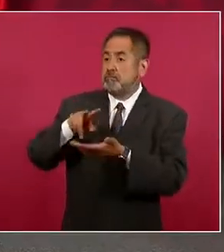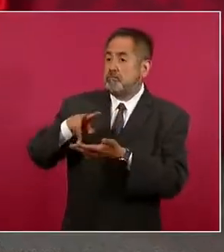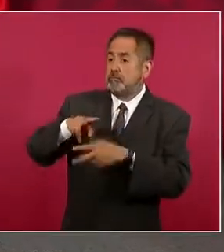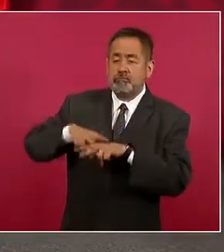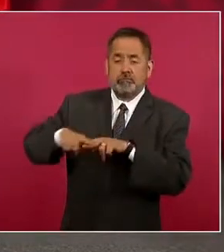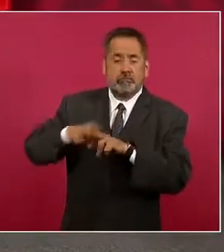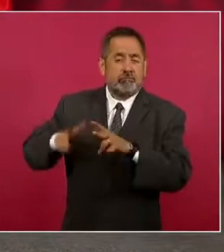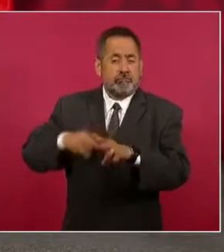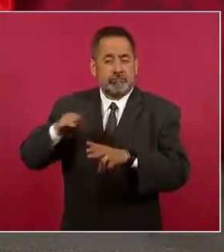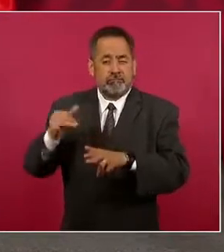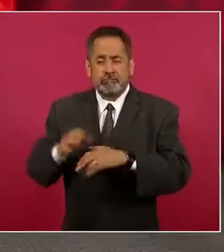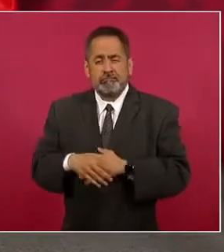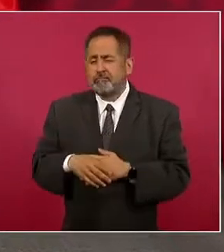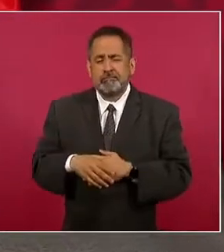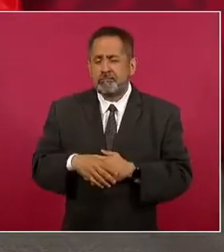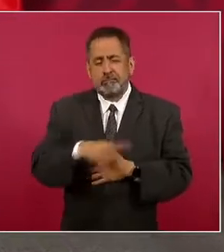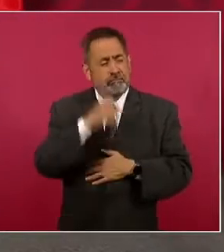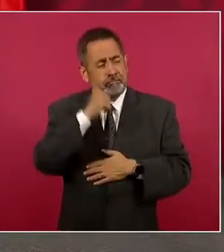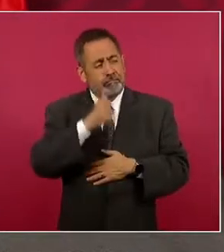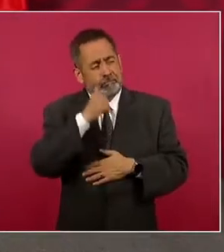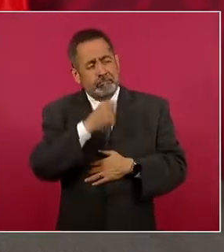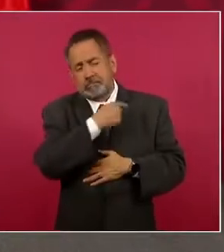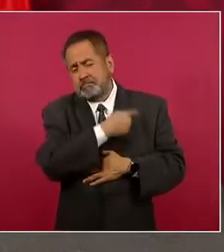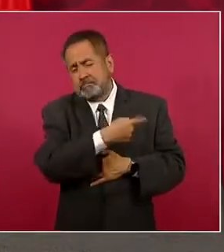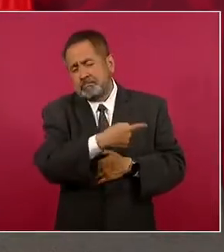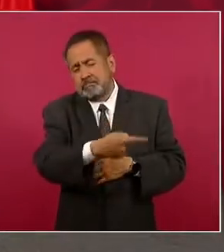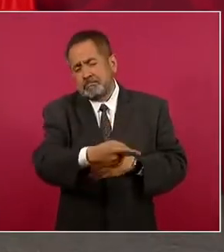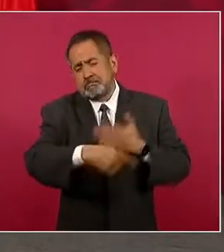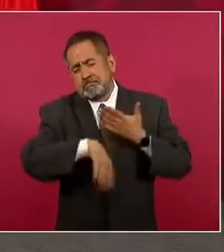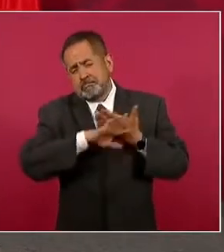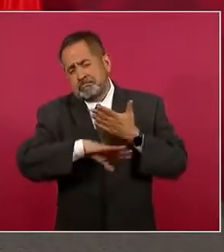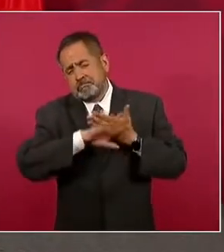estado en contra de nosotros, ellos pertenecen